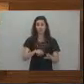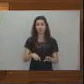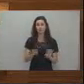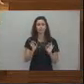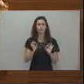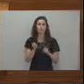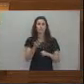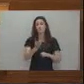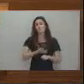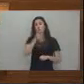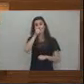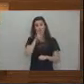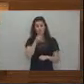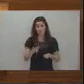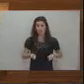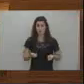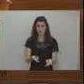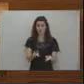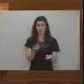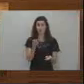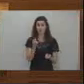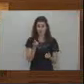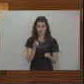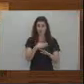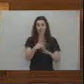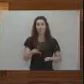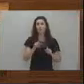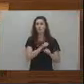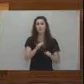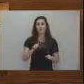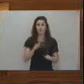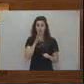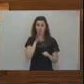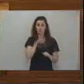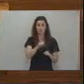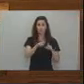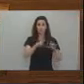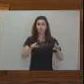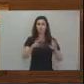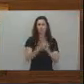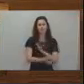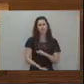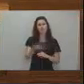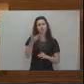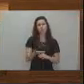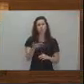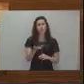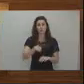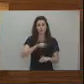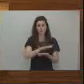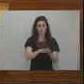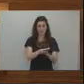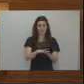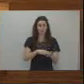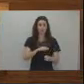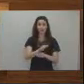Oviedo o apostar por la privatización de un sector que para nosotros es fundamental. Cuando hablamos de cómo se financian las